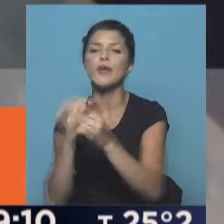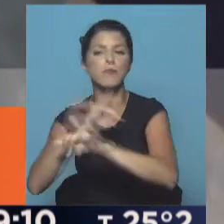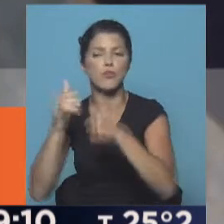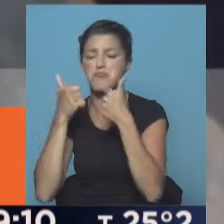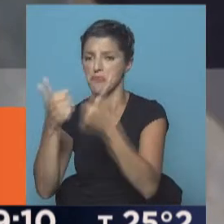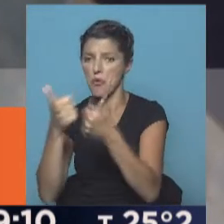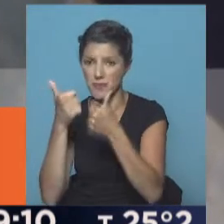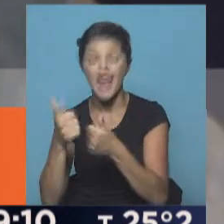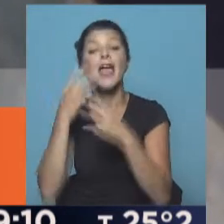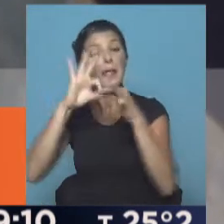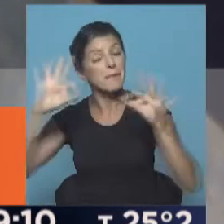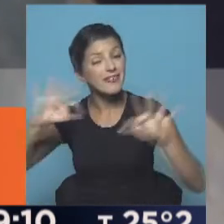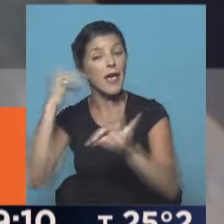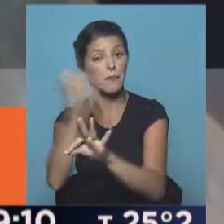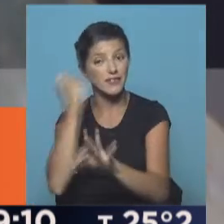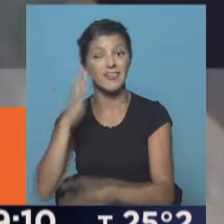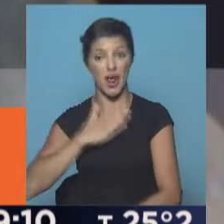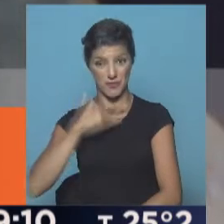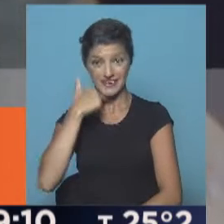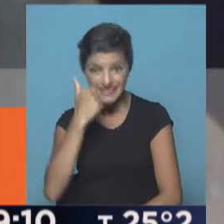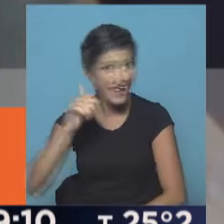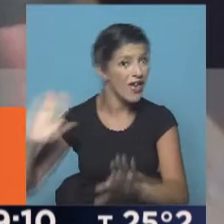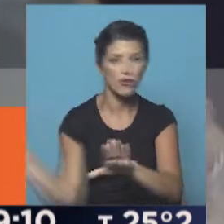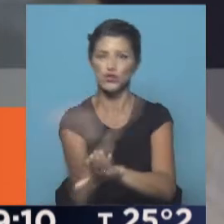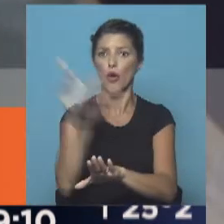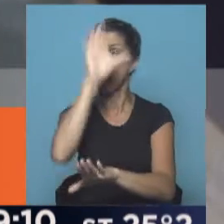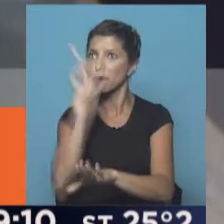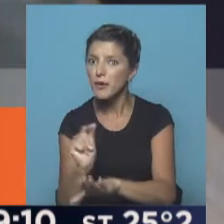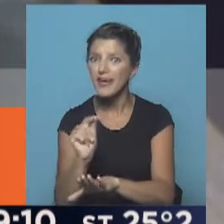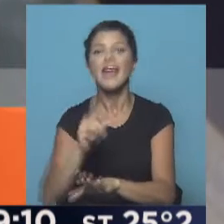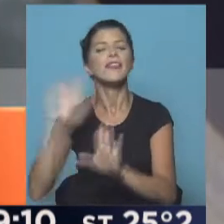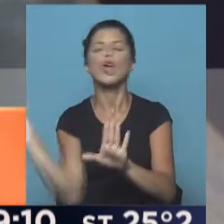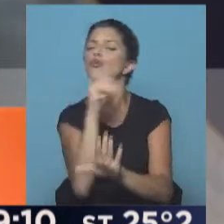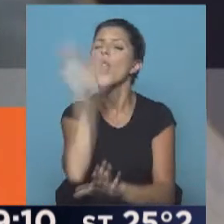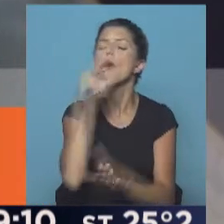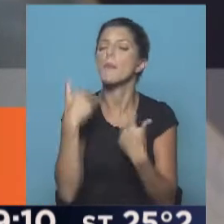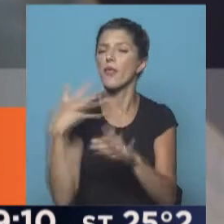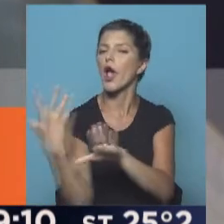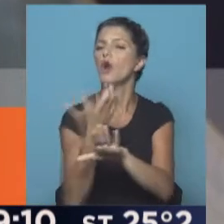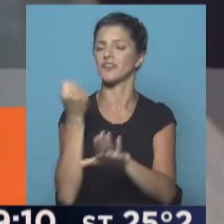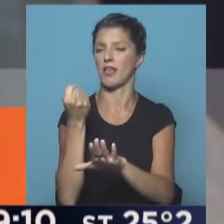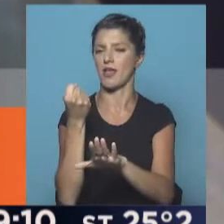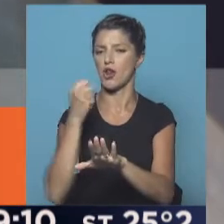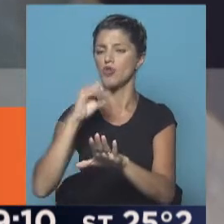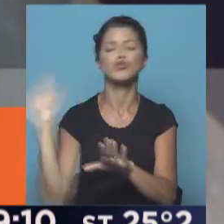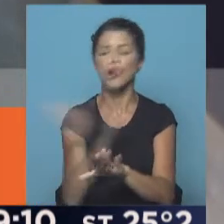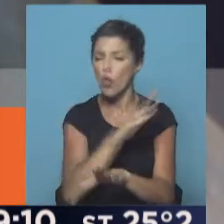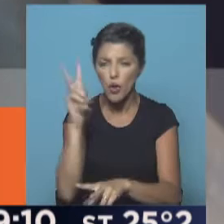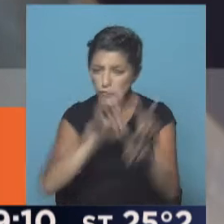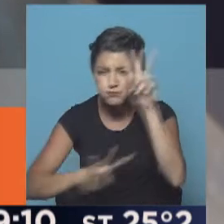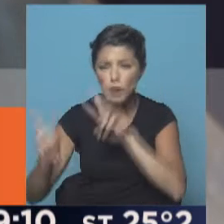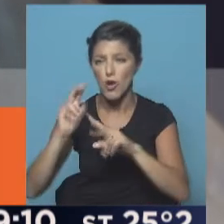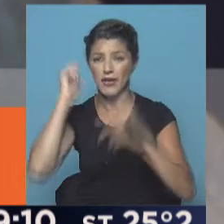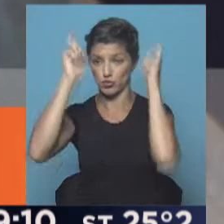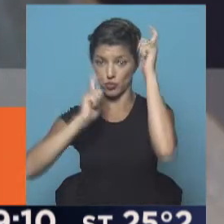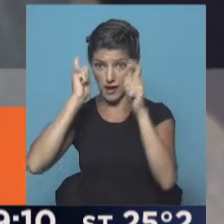y envió un mensaje a nuestras hijas en todo el país de que ellas pueden lograr los niveles más altos en la política y